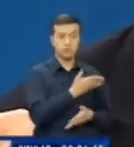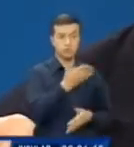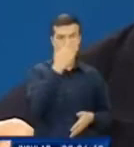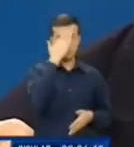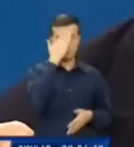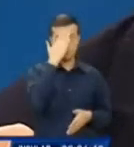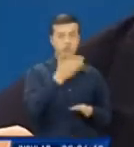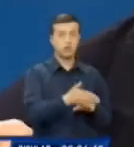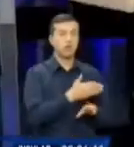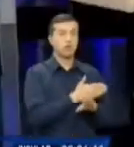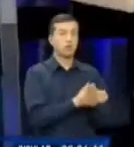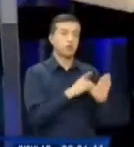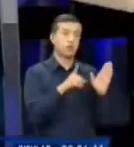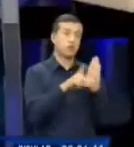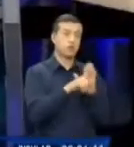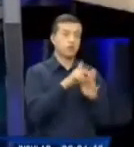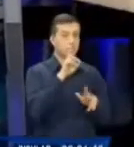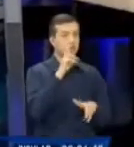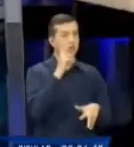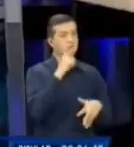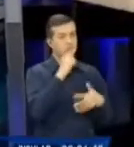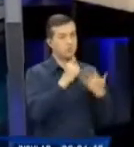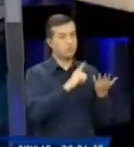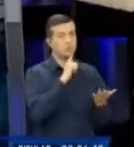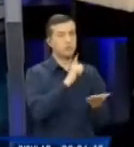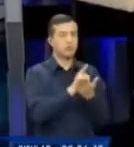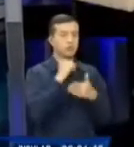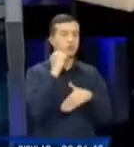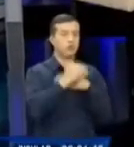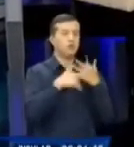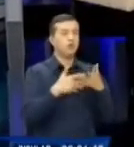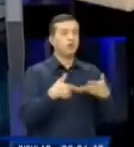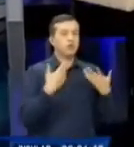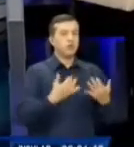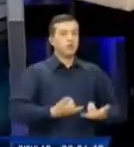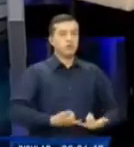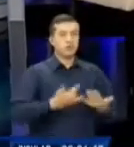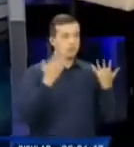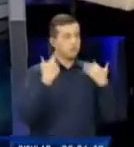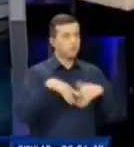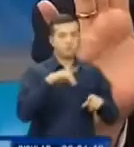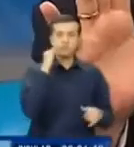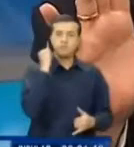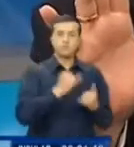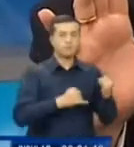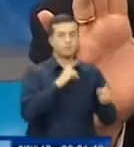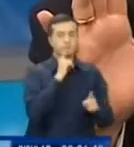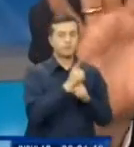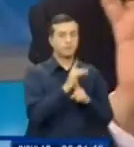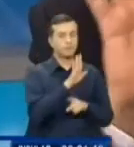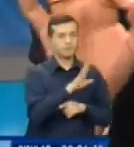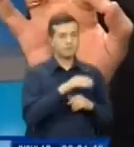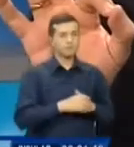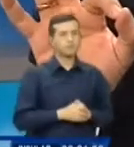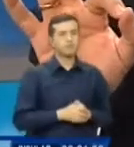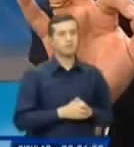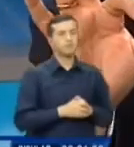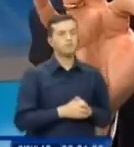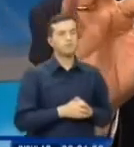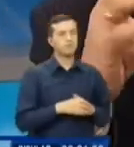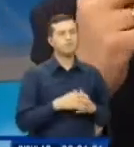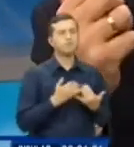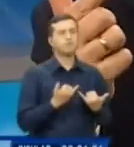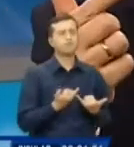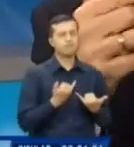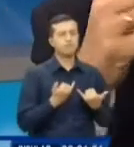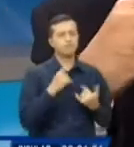momento porque se trabajaron con varias versiones hasta que llegó a esta versión final y a esa línea sensible que